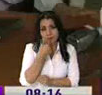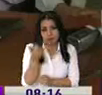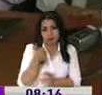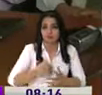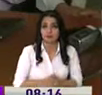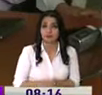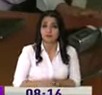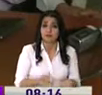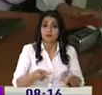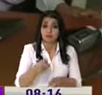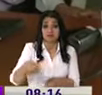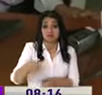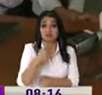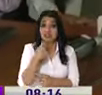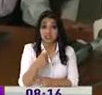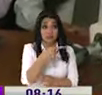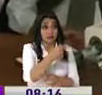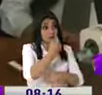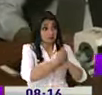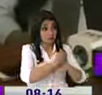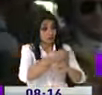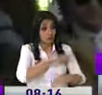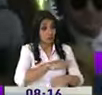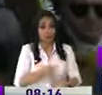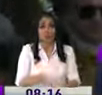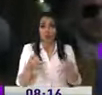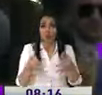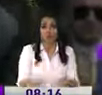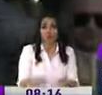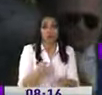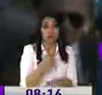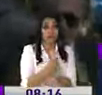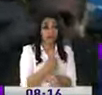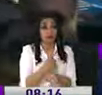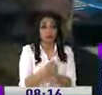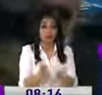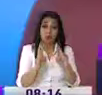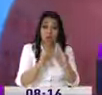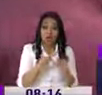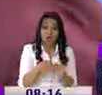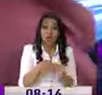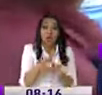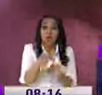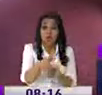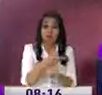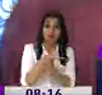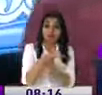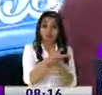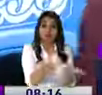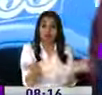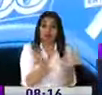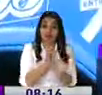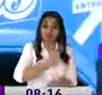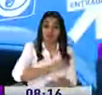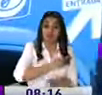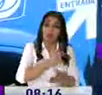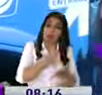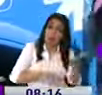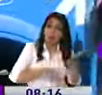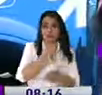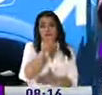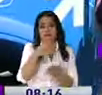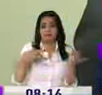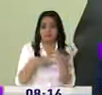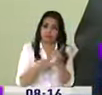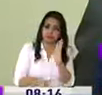haber cumplido las exigencias del municipio, por lo cual esperan en las próximas semanas el Consejo Metropolitano apruebe el tan anhelado incremento.